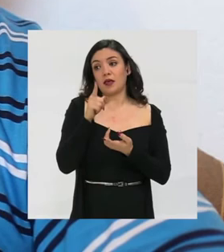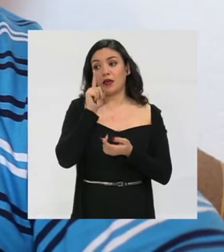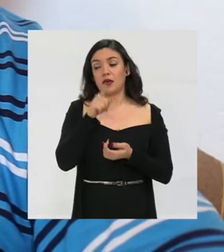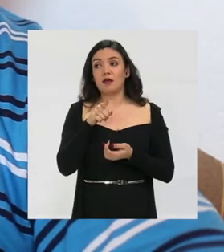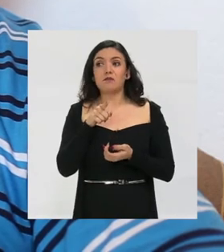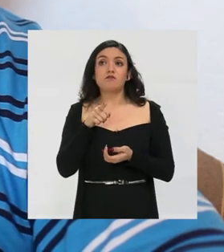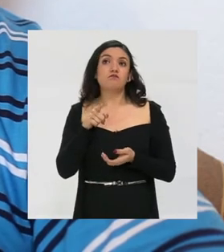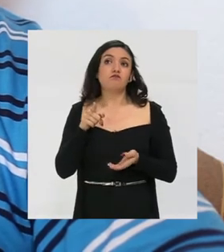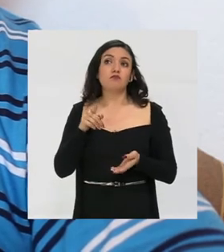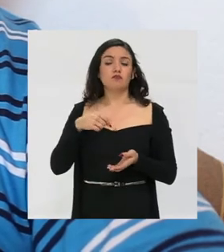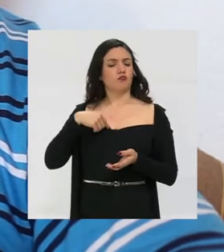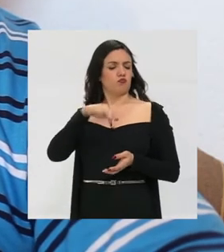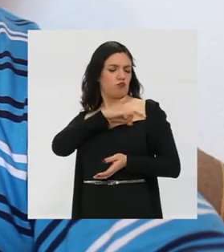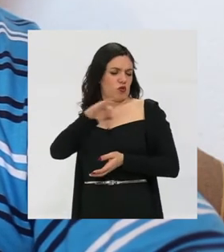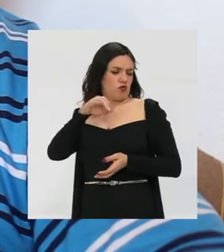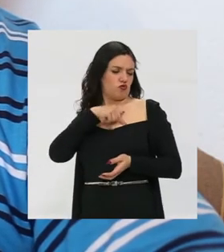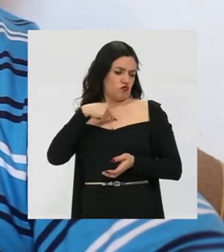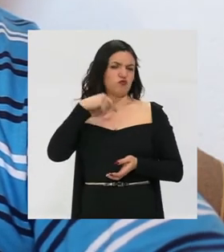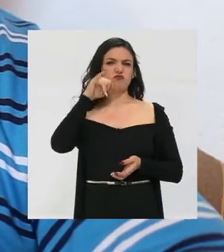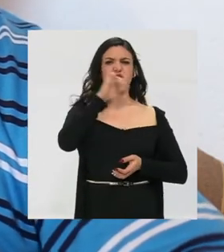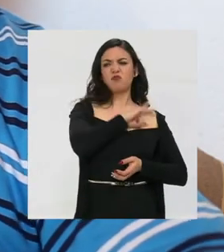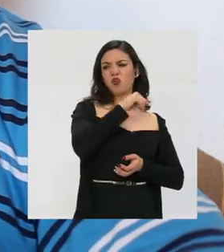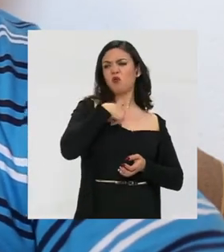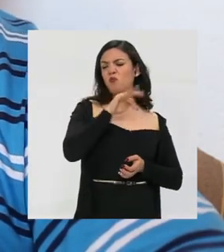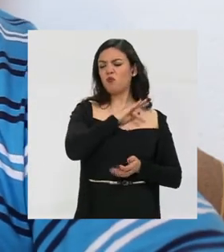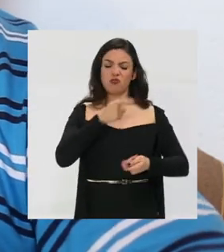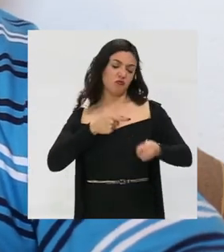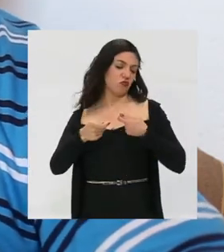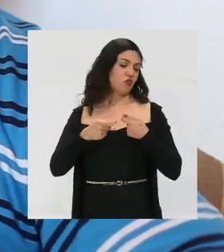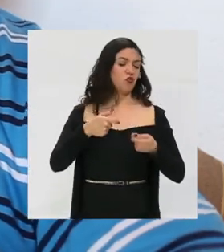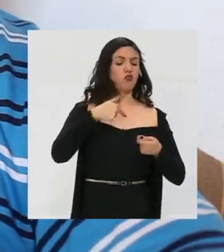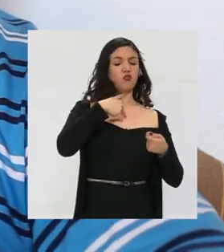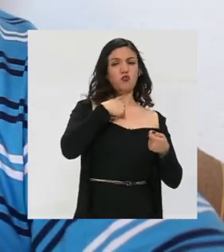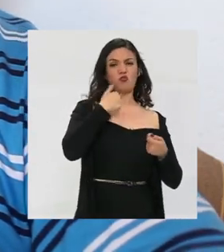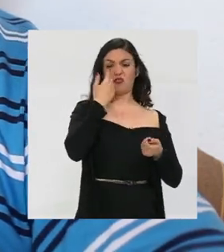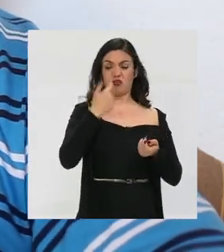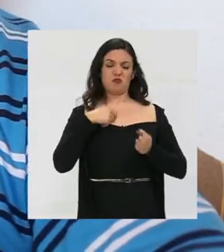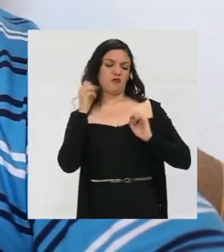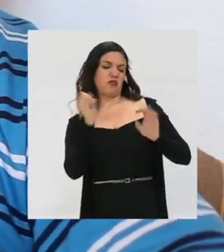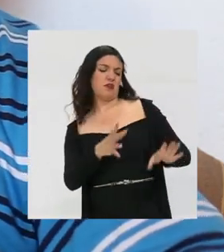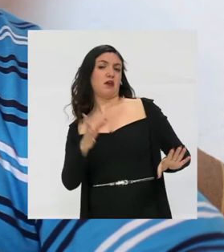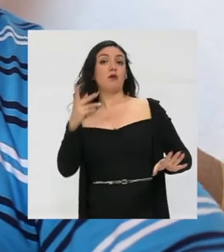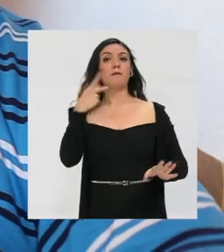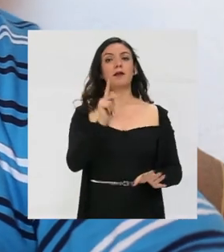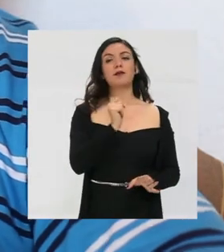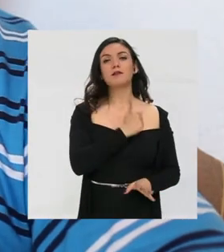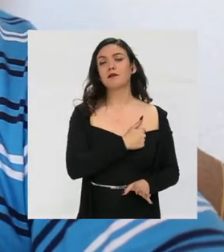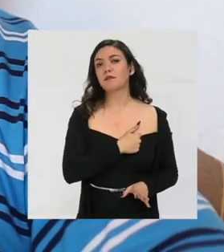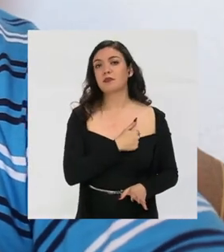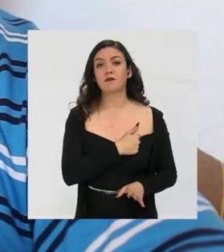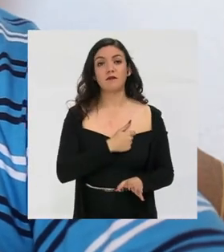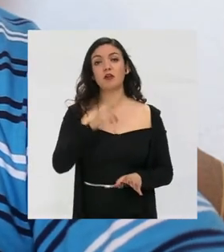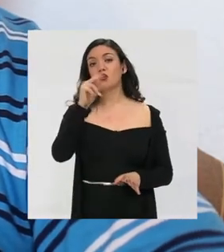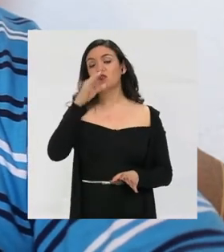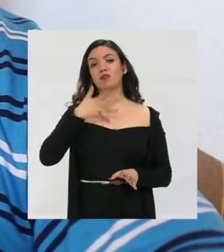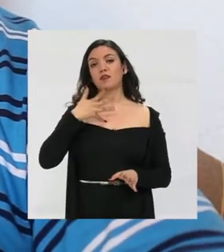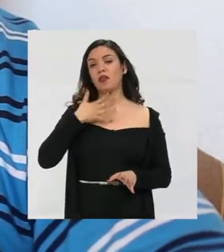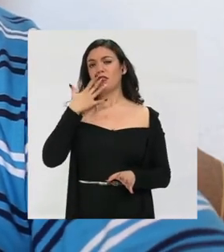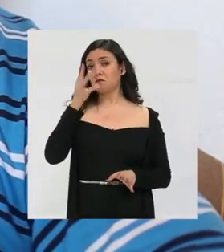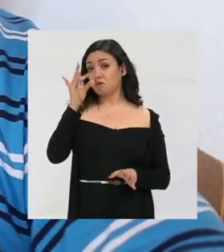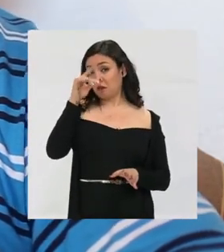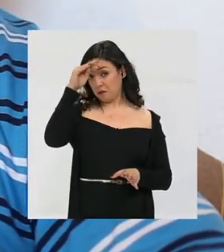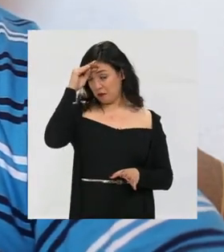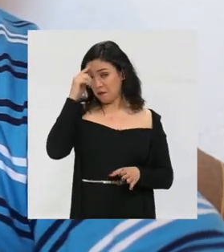que te crece el todo lo puedo, yo puedo controlarla, Yo cuando la quiero dejar, la dejo,